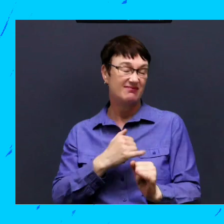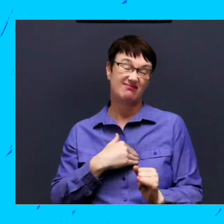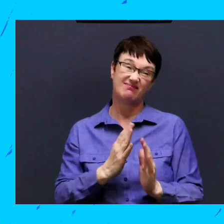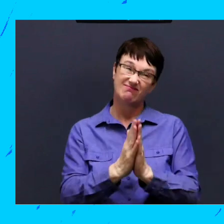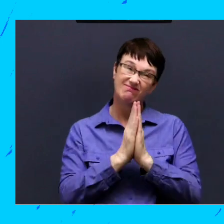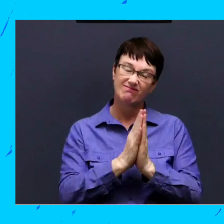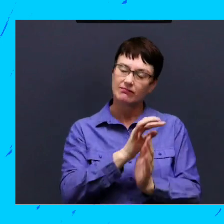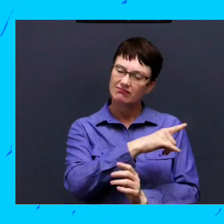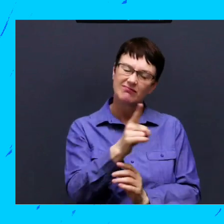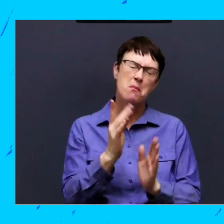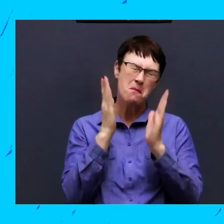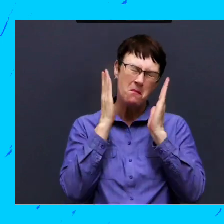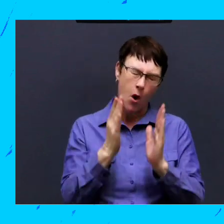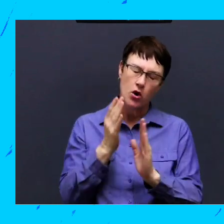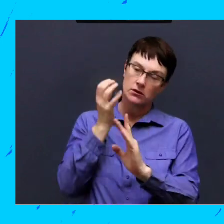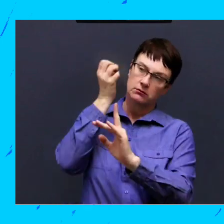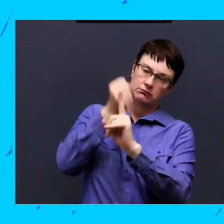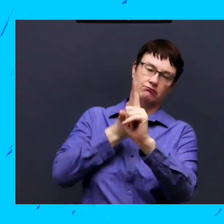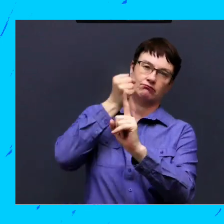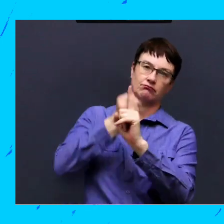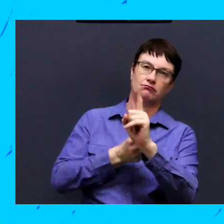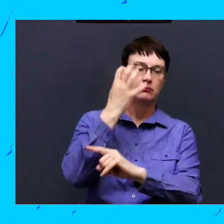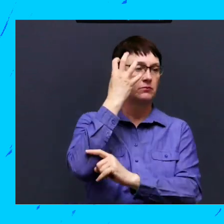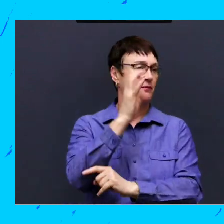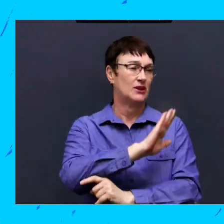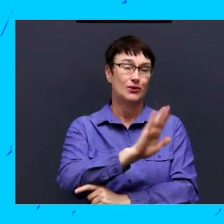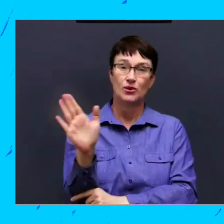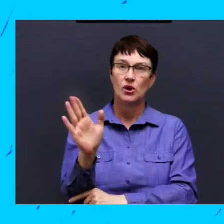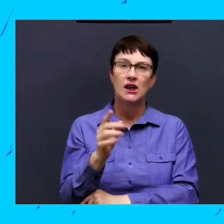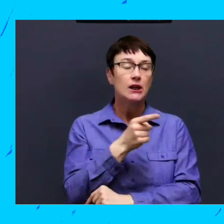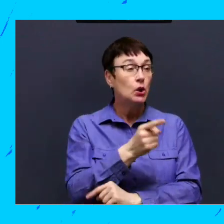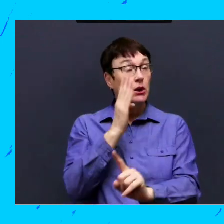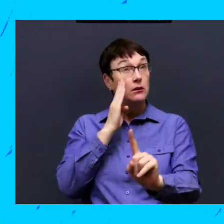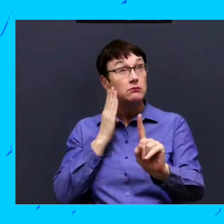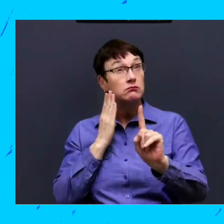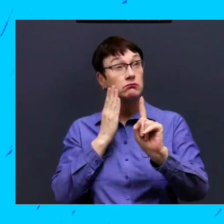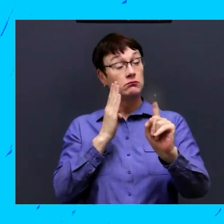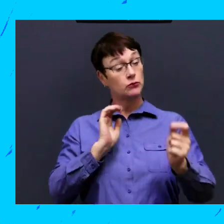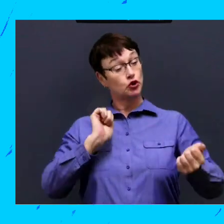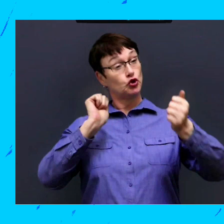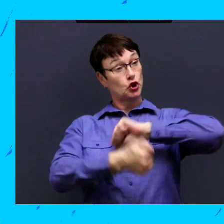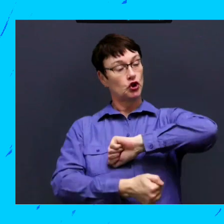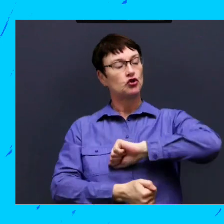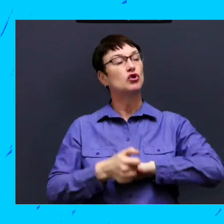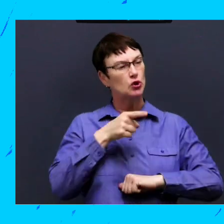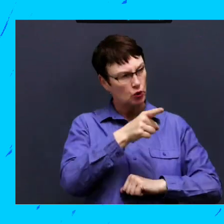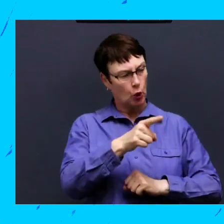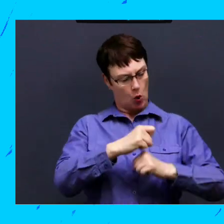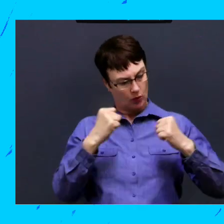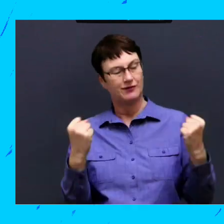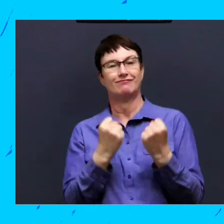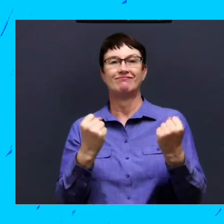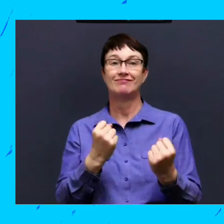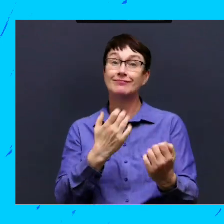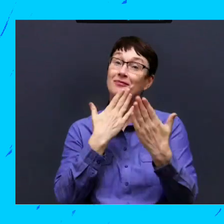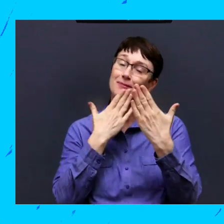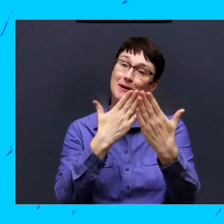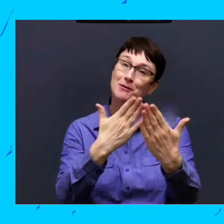y amigos y jóvenes, por favor, sean el cambio que queremos ver. Muchas gracias.